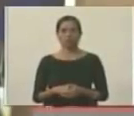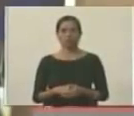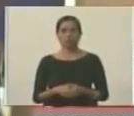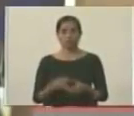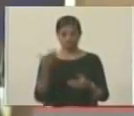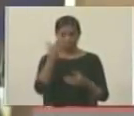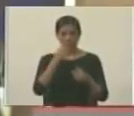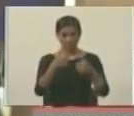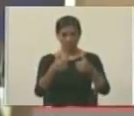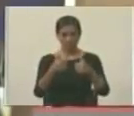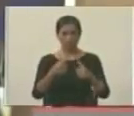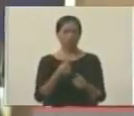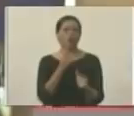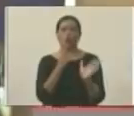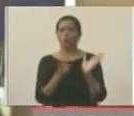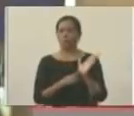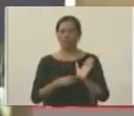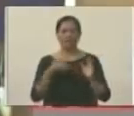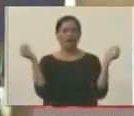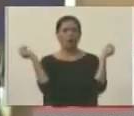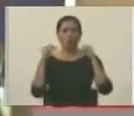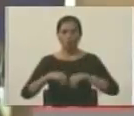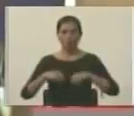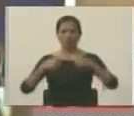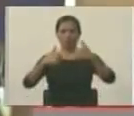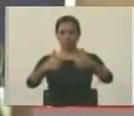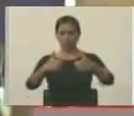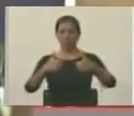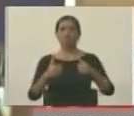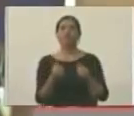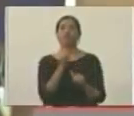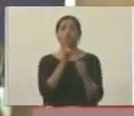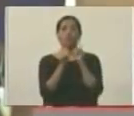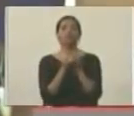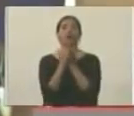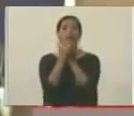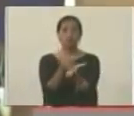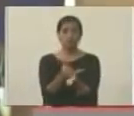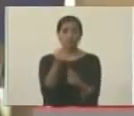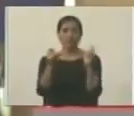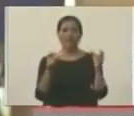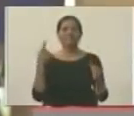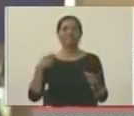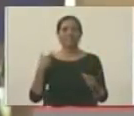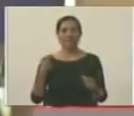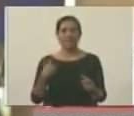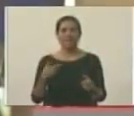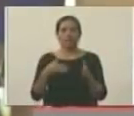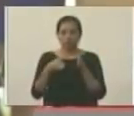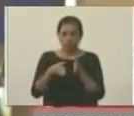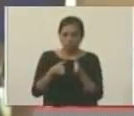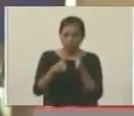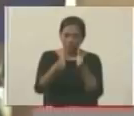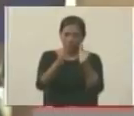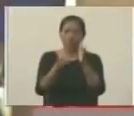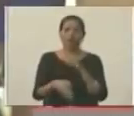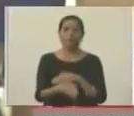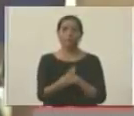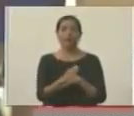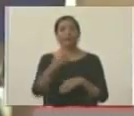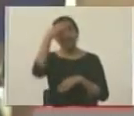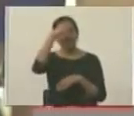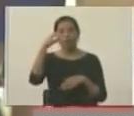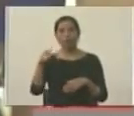parece? Totalmente de acuerdo, presidente. La información ayuda para que la gente tenga certeza por el camino que vamos. Y este